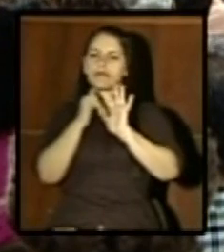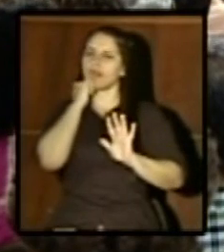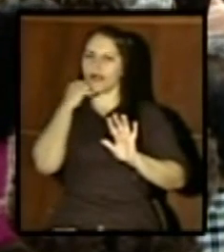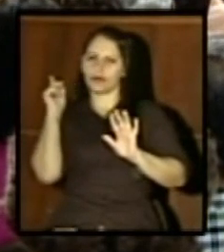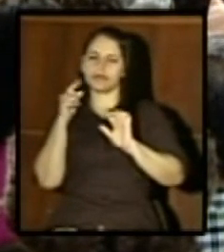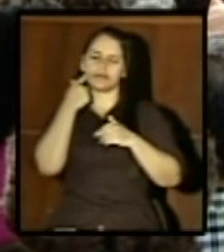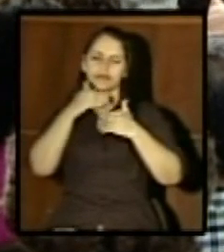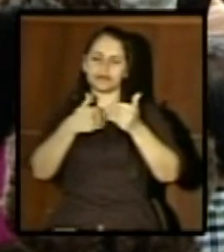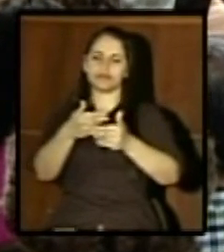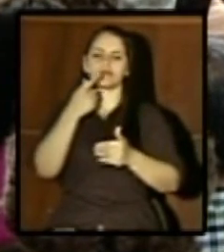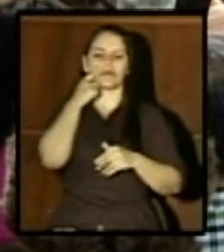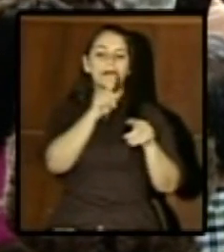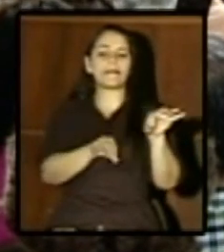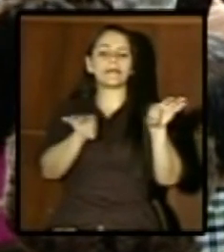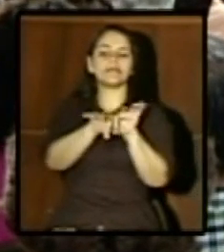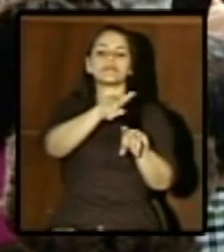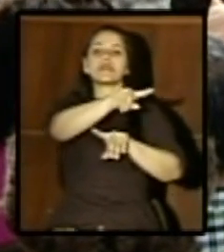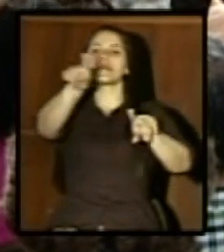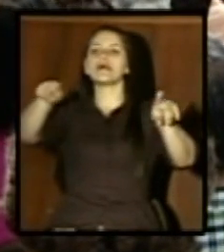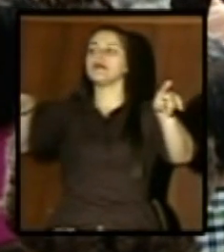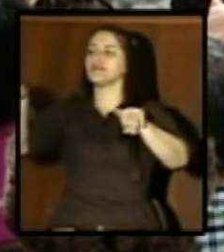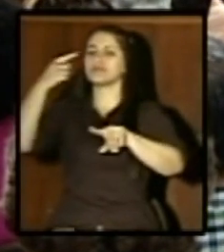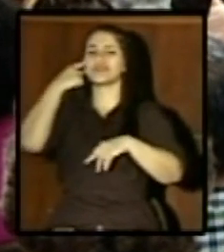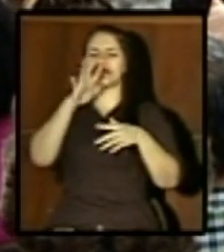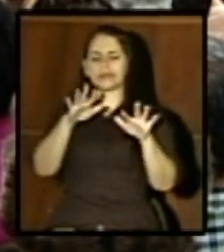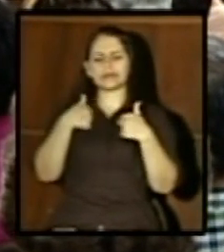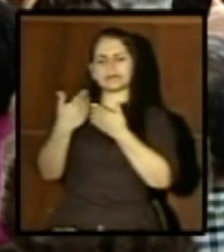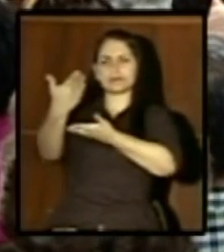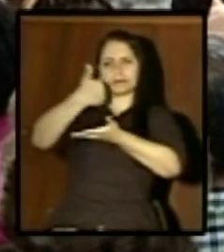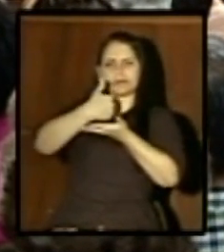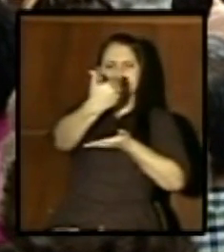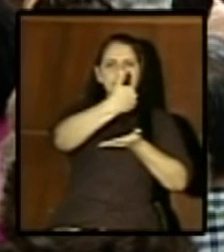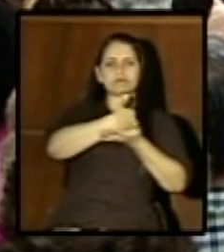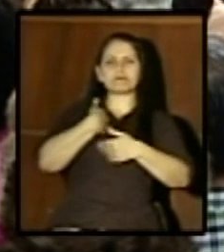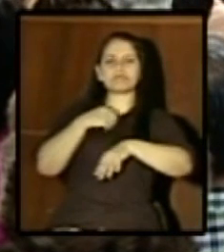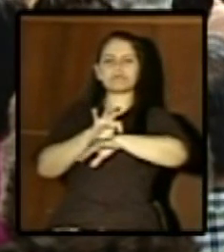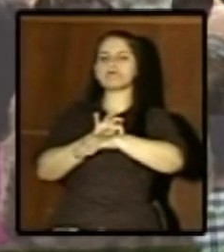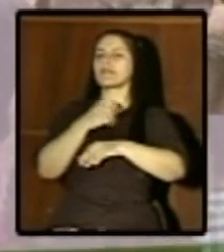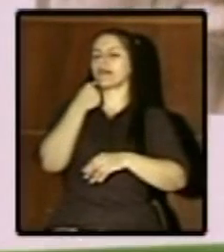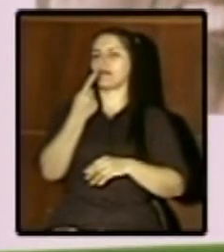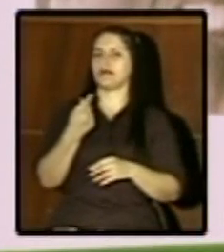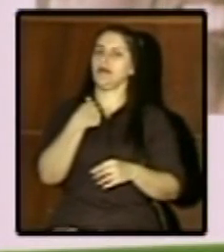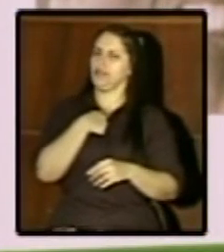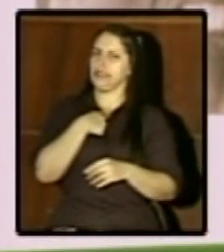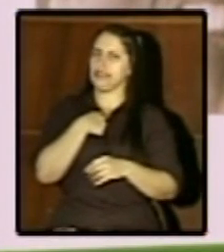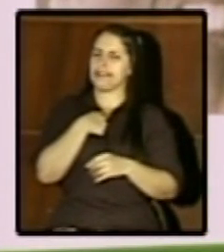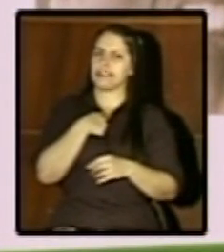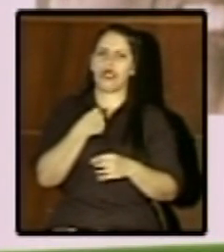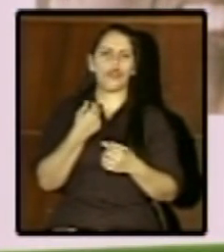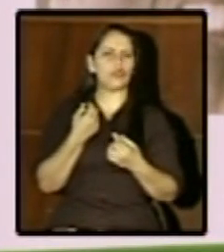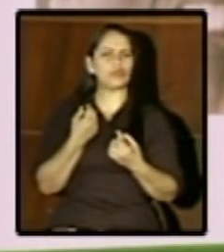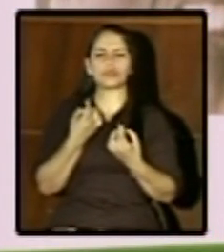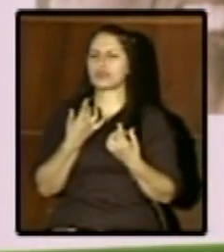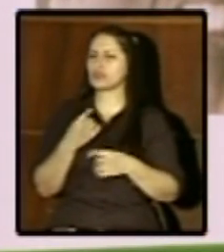hemos oído mencionar o todos alguna vez hemos consultado, o pues a nosotros como especialistas nos llega muy frecuentemente el paciente diciendo, doctor, tengo un